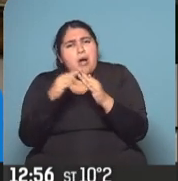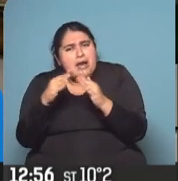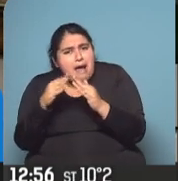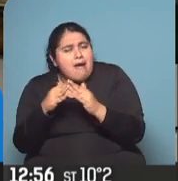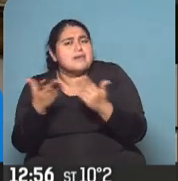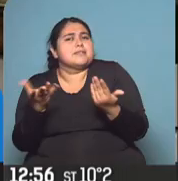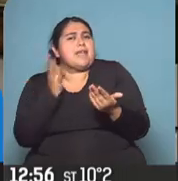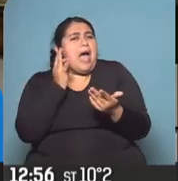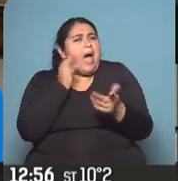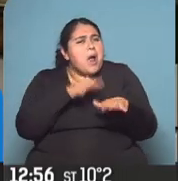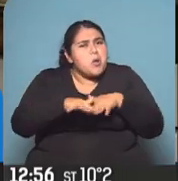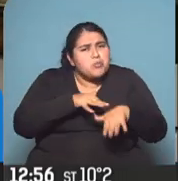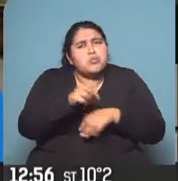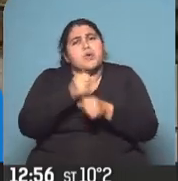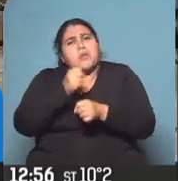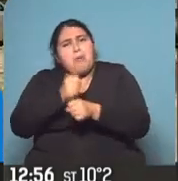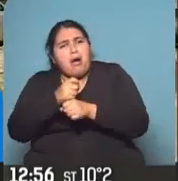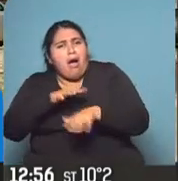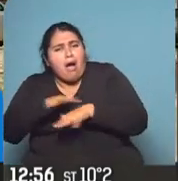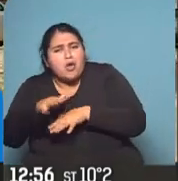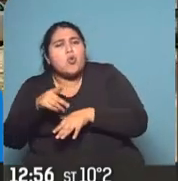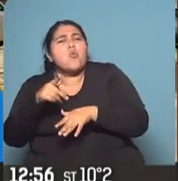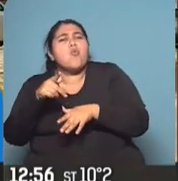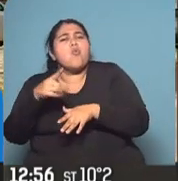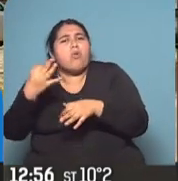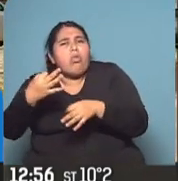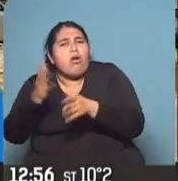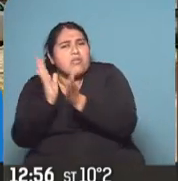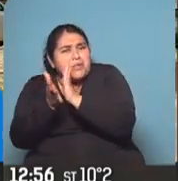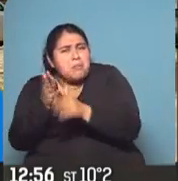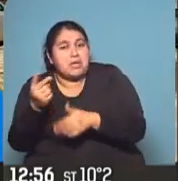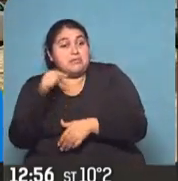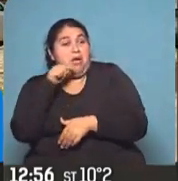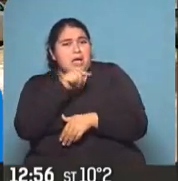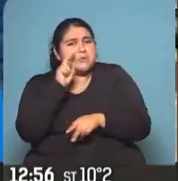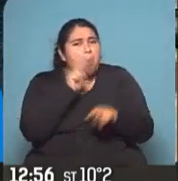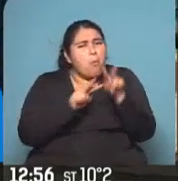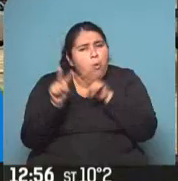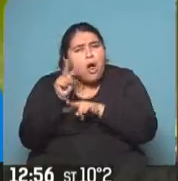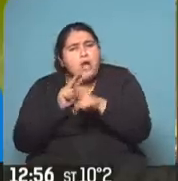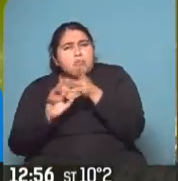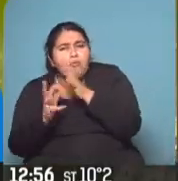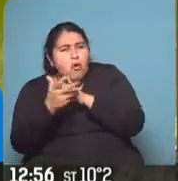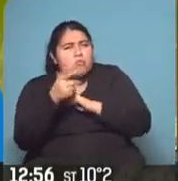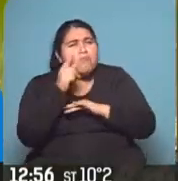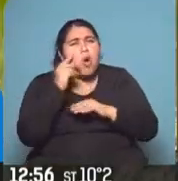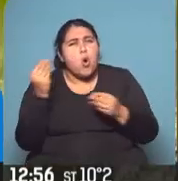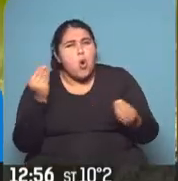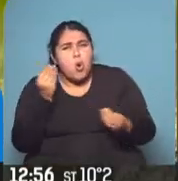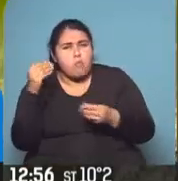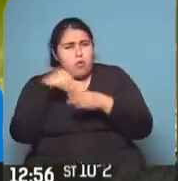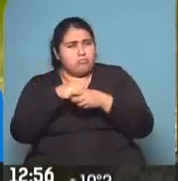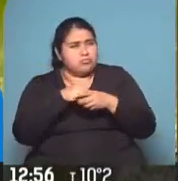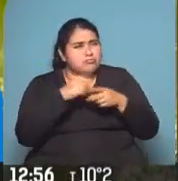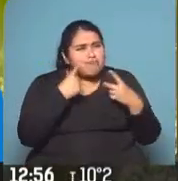un emprendimiento de inclusión laboral, un centro de día. De esa manera estamos dando respuesta a los problemas prevalentes que tiene hoy nuestra